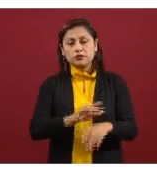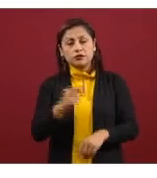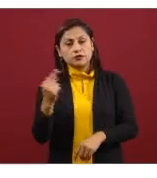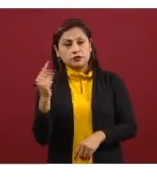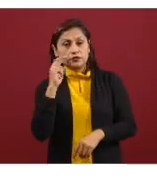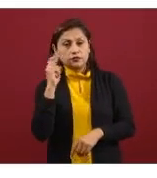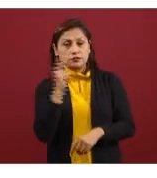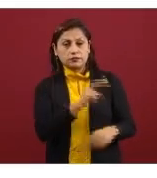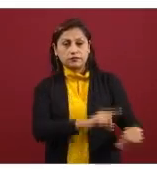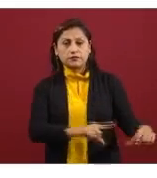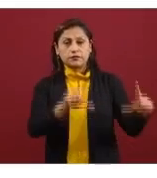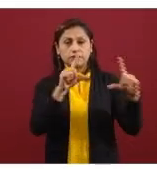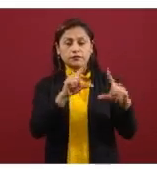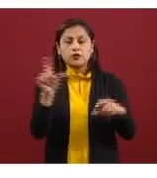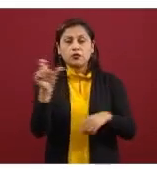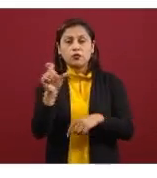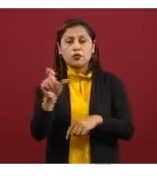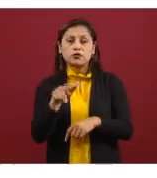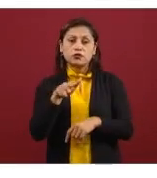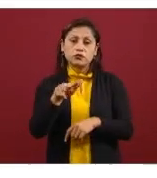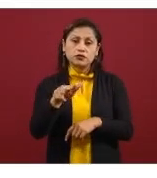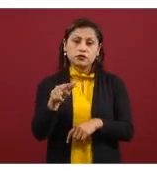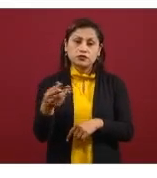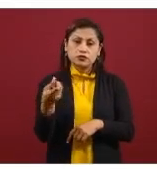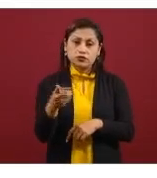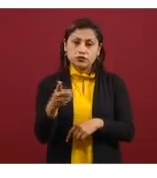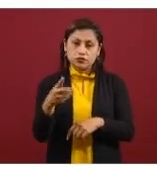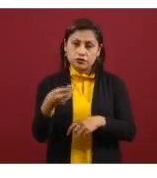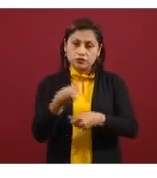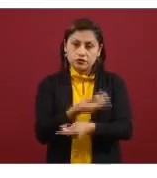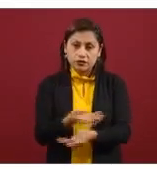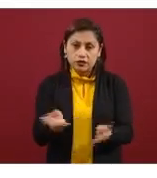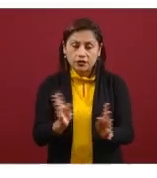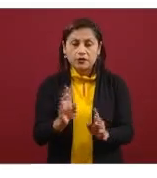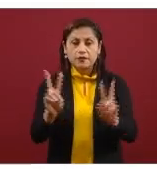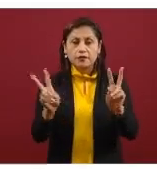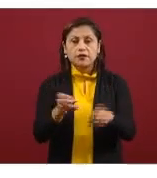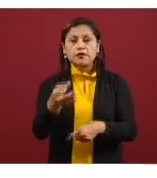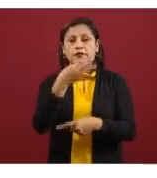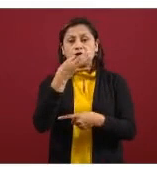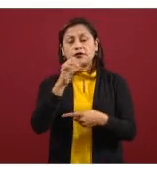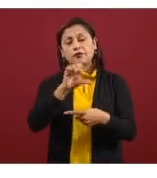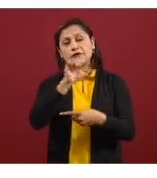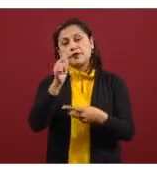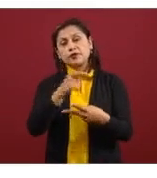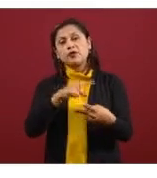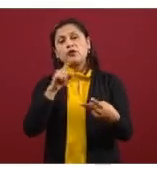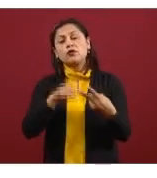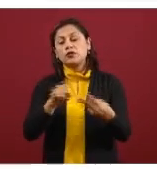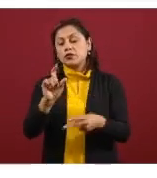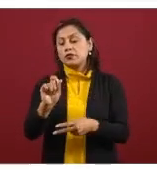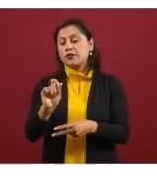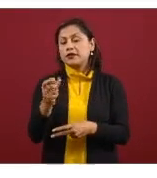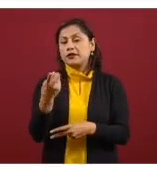el 18 de diciembre en medicamentos y el 20 de diciembre para material